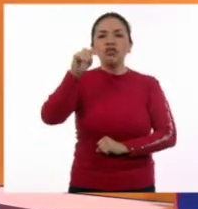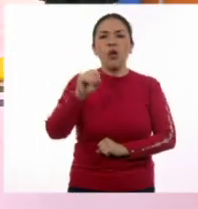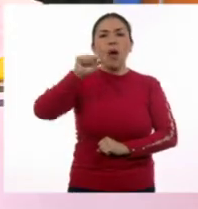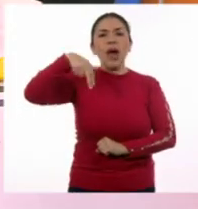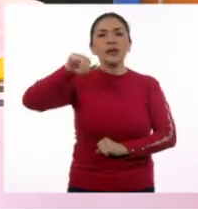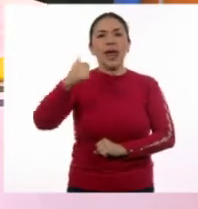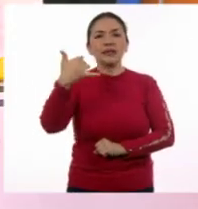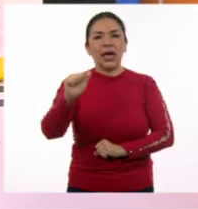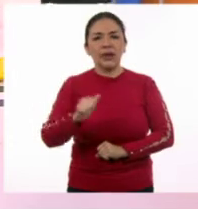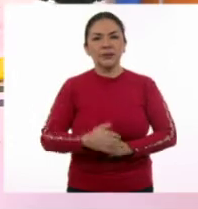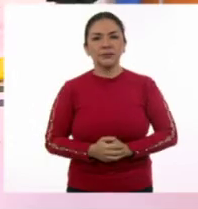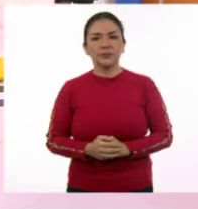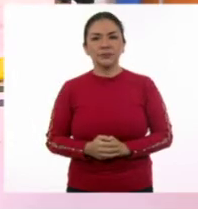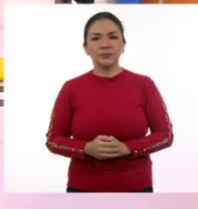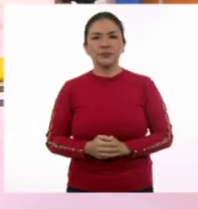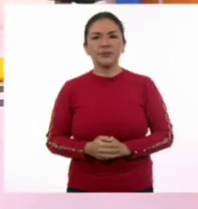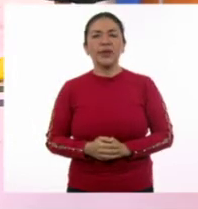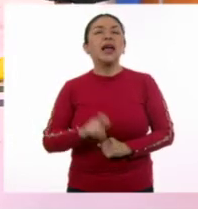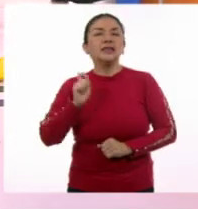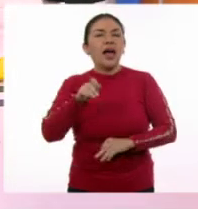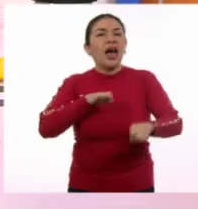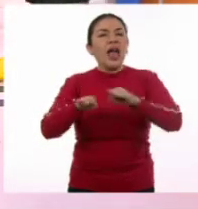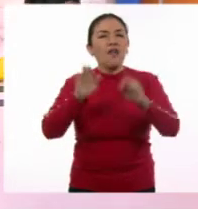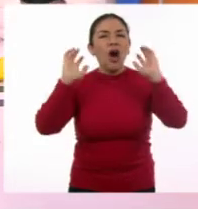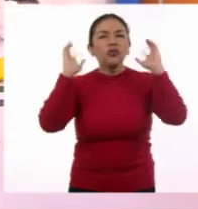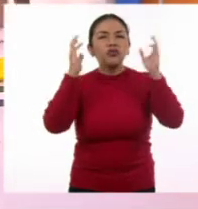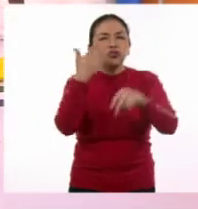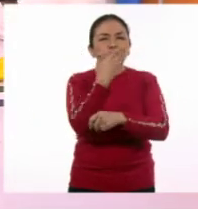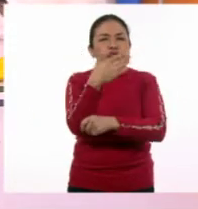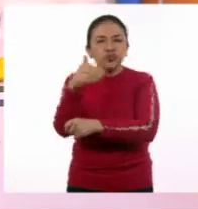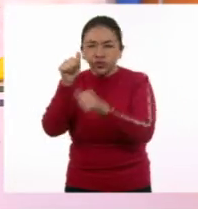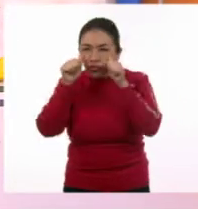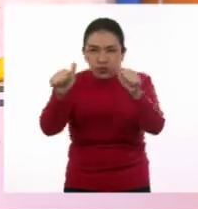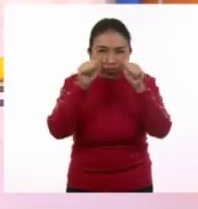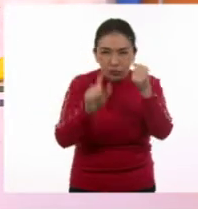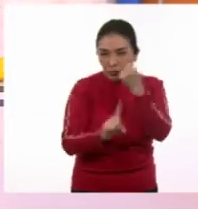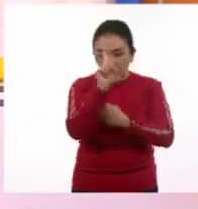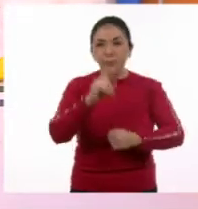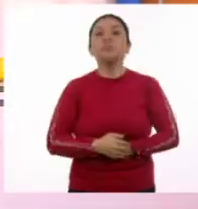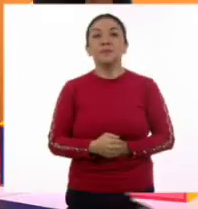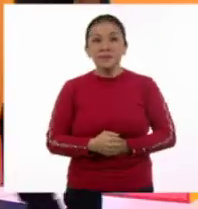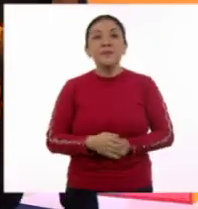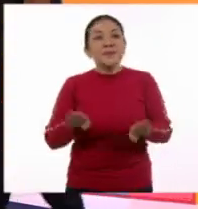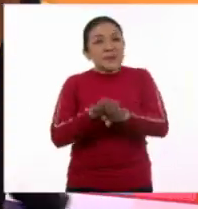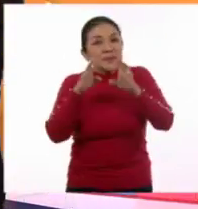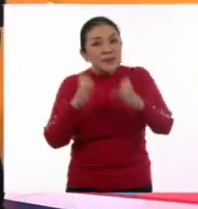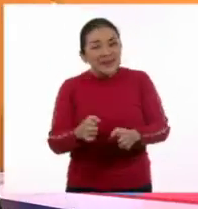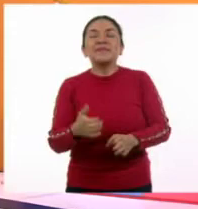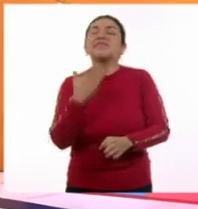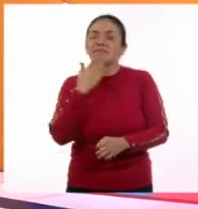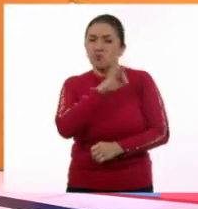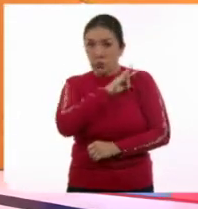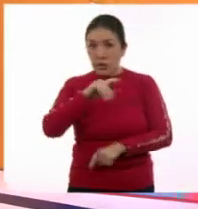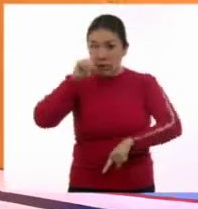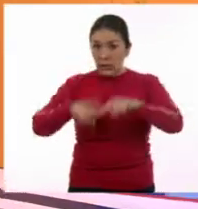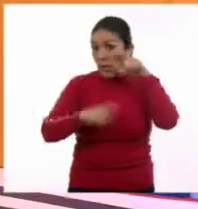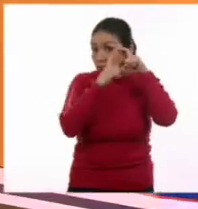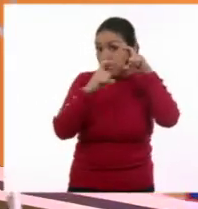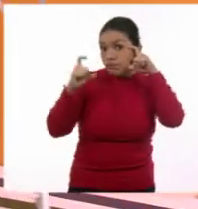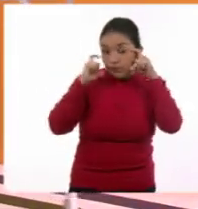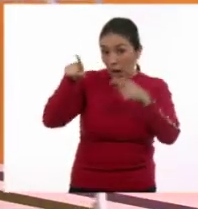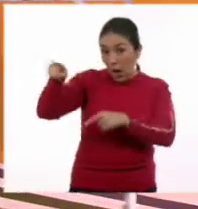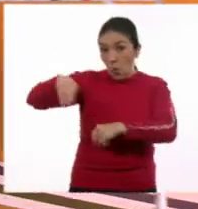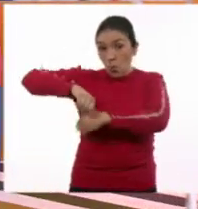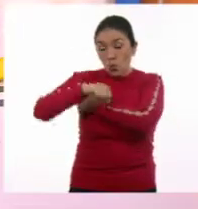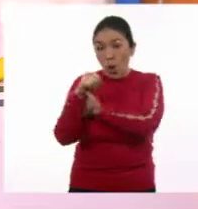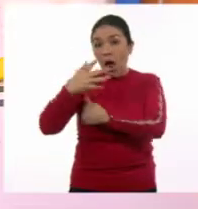bienvenido a los niños niños cómo estás muy bien no puedes dejar tu lado